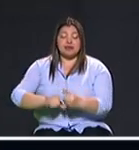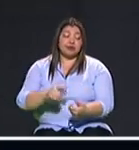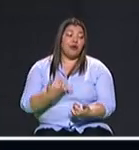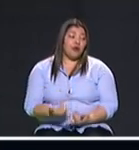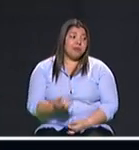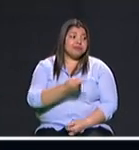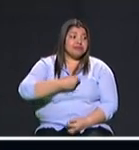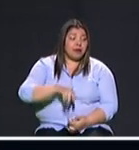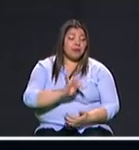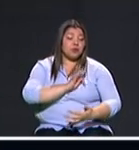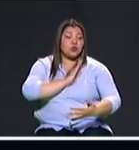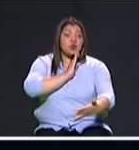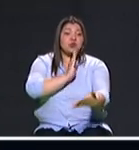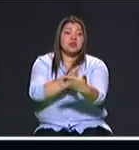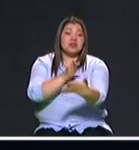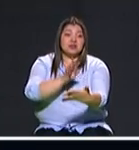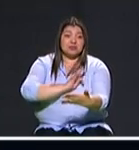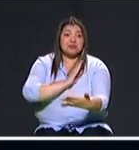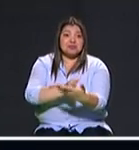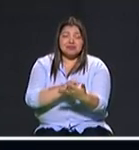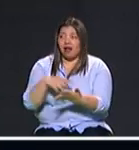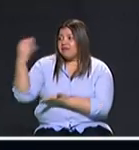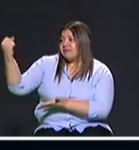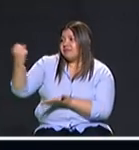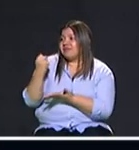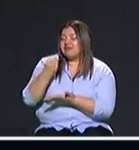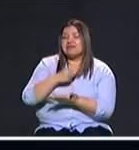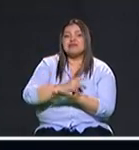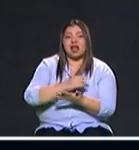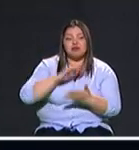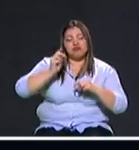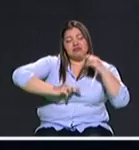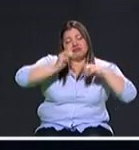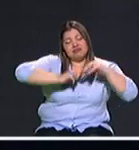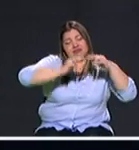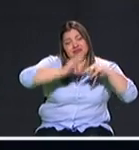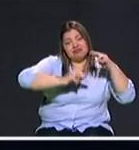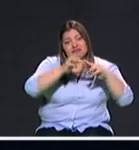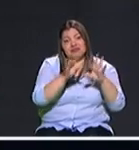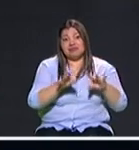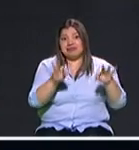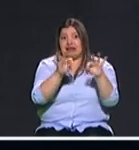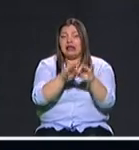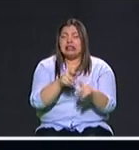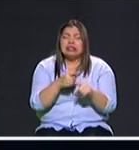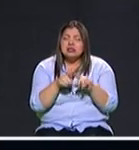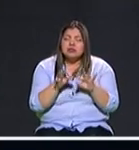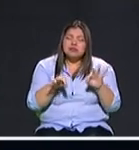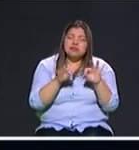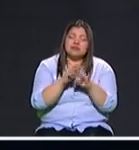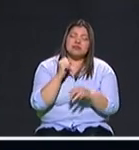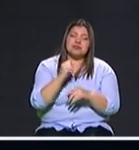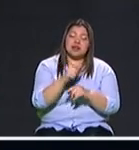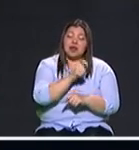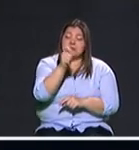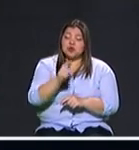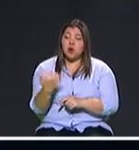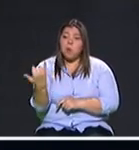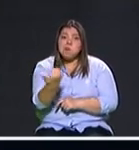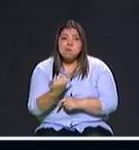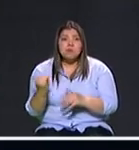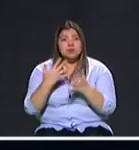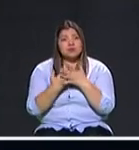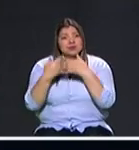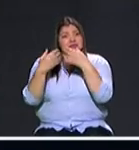prontamente seguramente estarán los recursos para ello lo tenemos que tratar también en la red socialización de las personas que están en las cárceles tenemos que